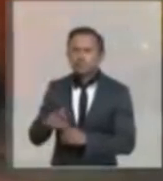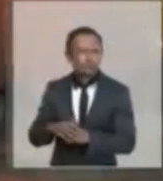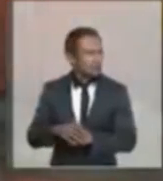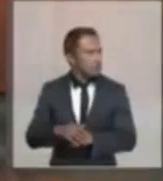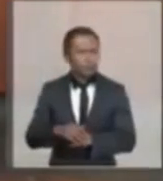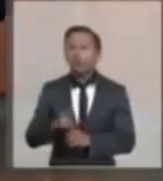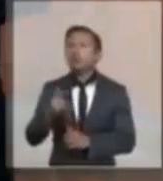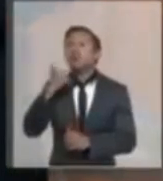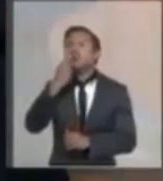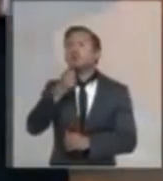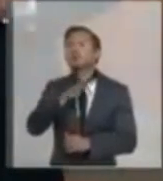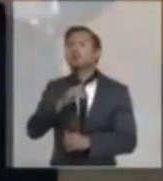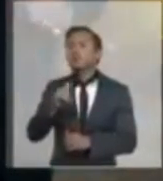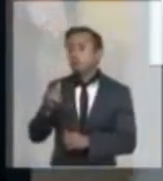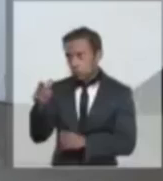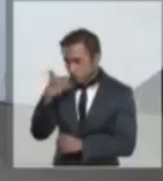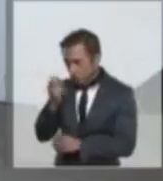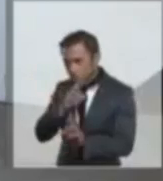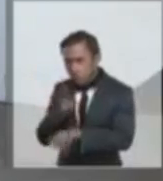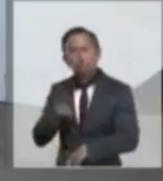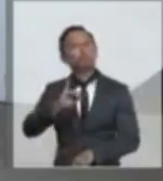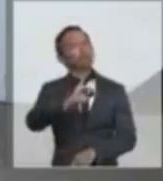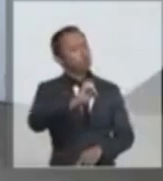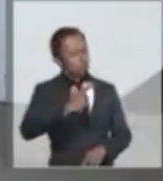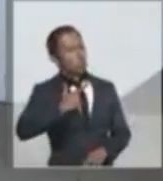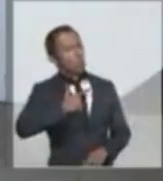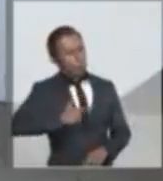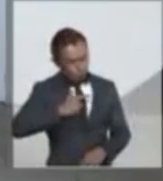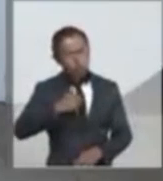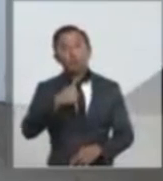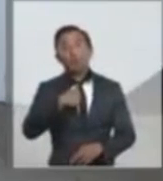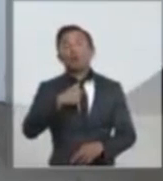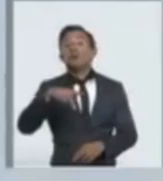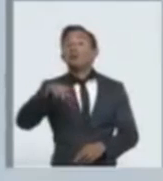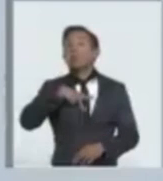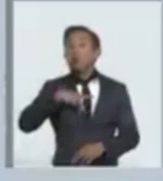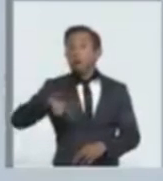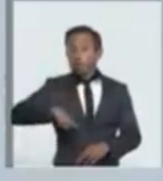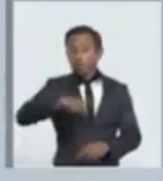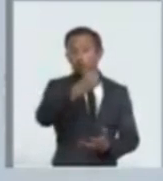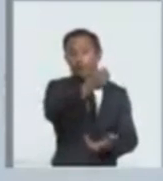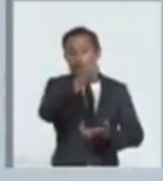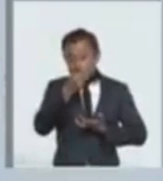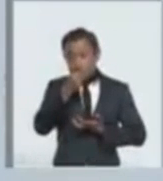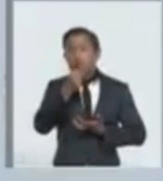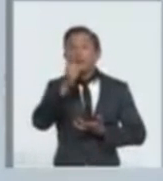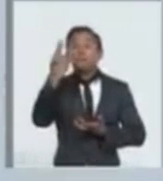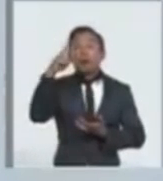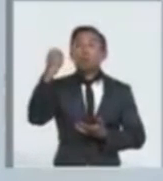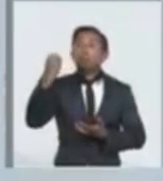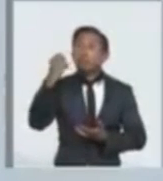¿Quiere decir algo, candidato? No, sí, cómo sí. No. A ver, nosotros adelante. Estamos entregando la mitad de nuestras prerrogativas de campaña